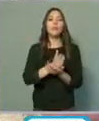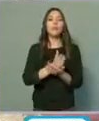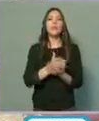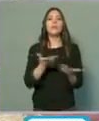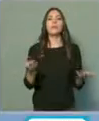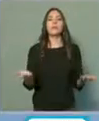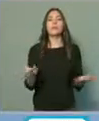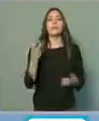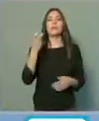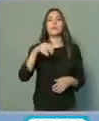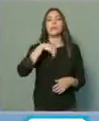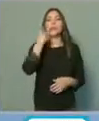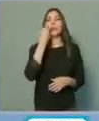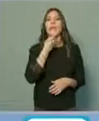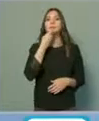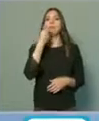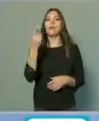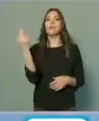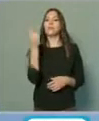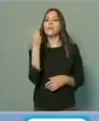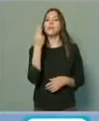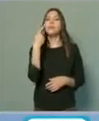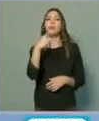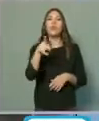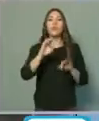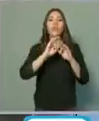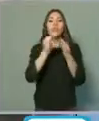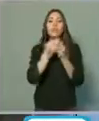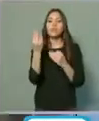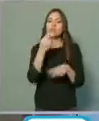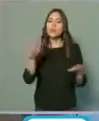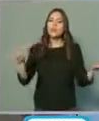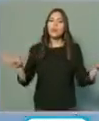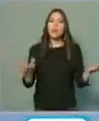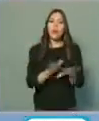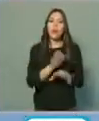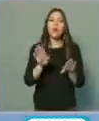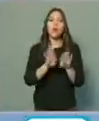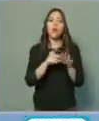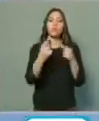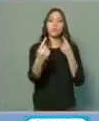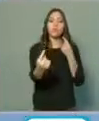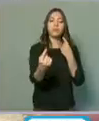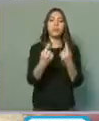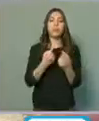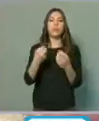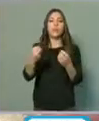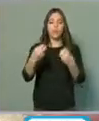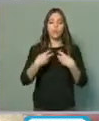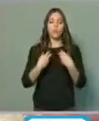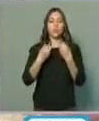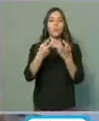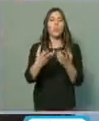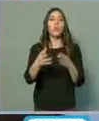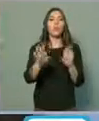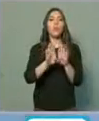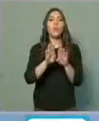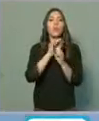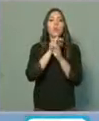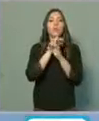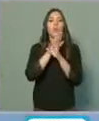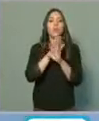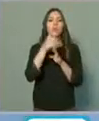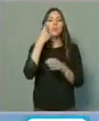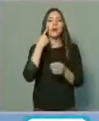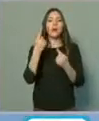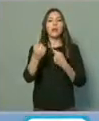conducta. Entonces tenemos que cambiar la forma en que estamos retroalimentando. El pensamiento sistémico nos lleva a comunidades